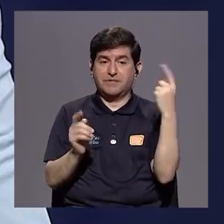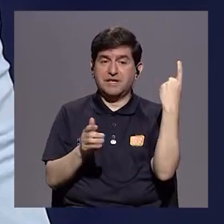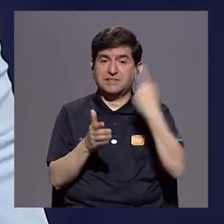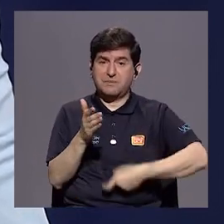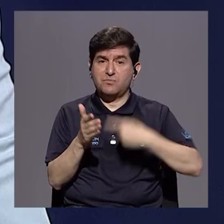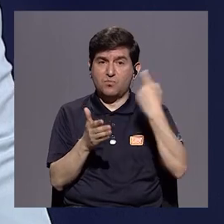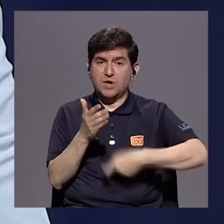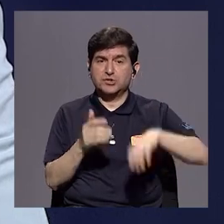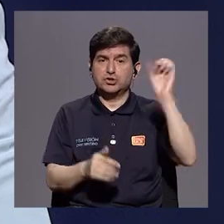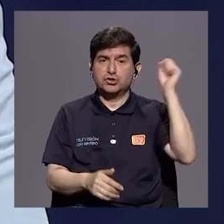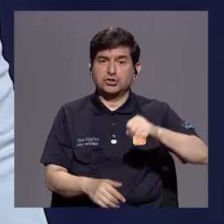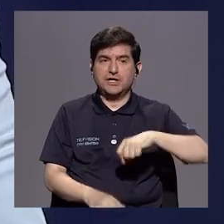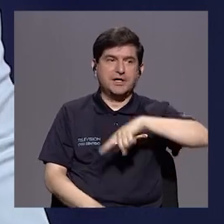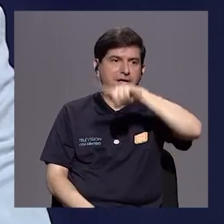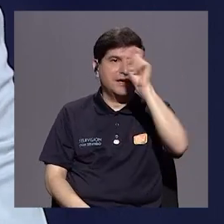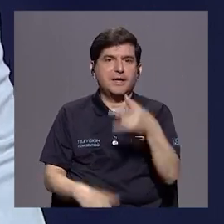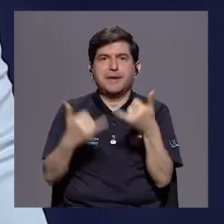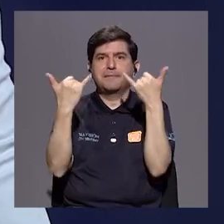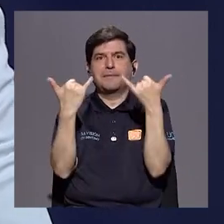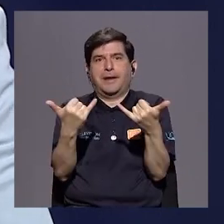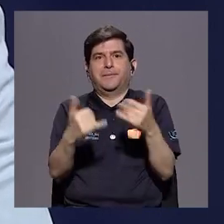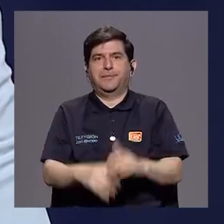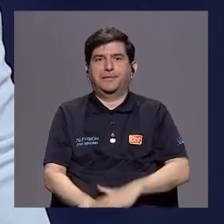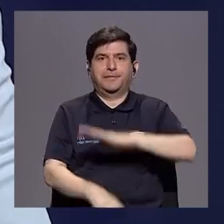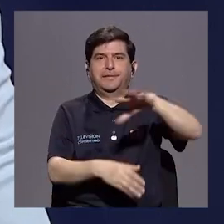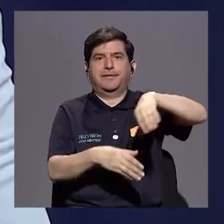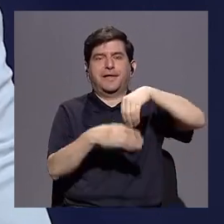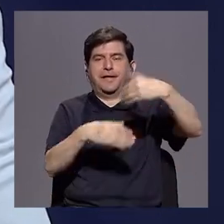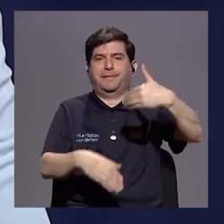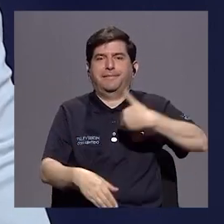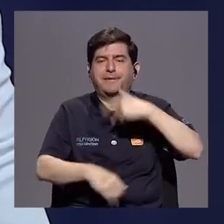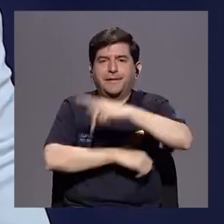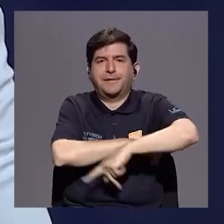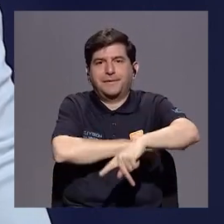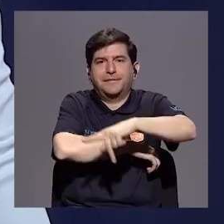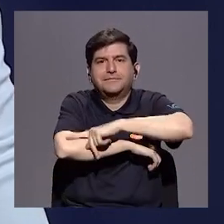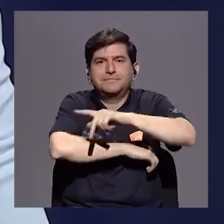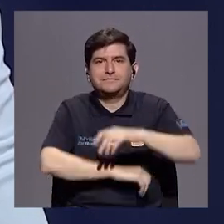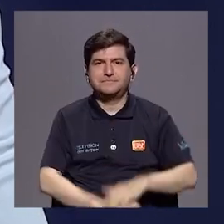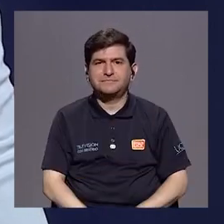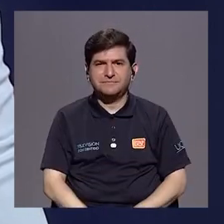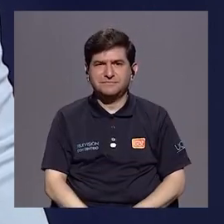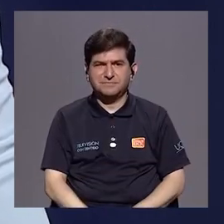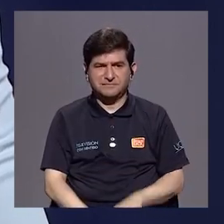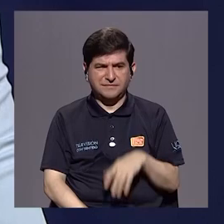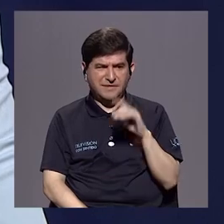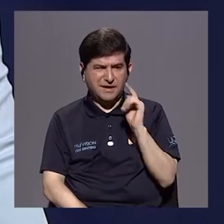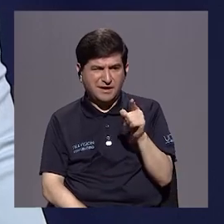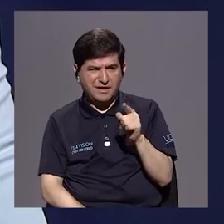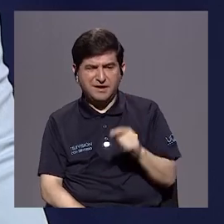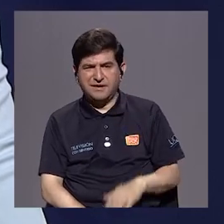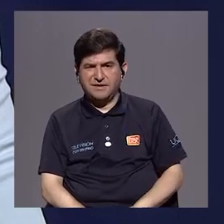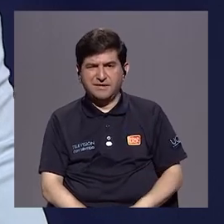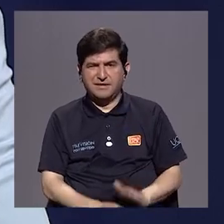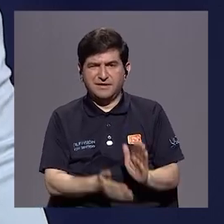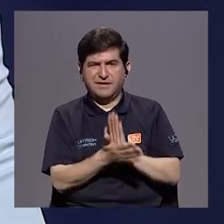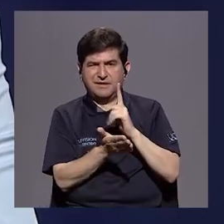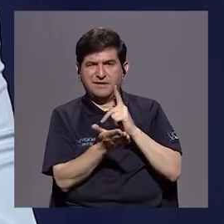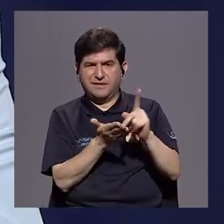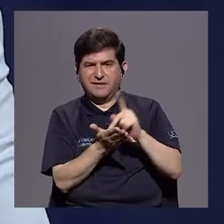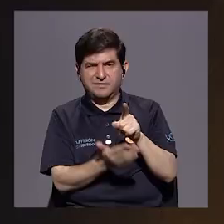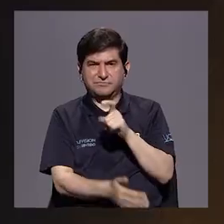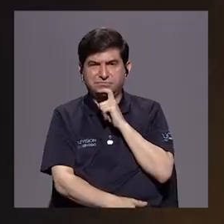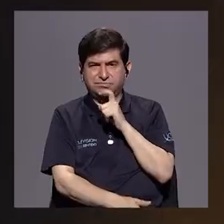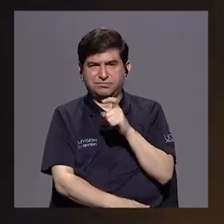los impuestos y la gran pregunta es el contexto que tenemos país ahí la factura está un poquito un